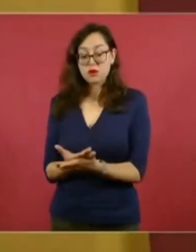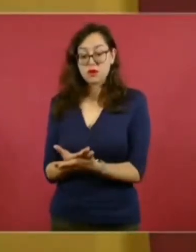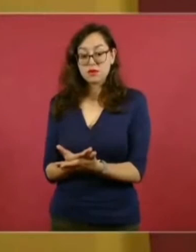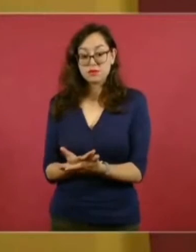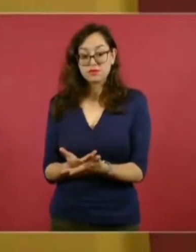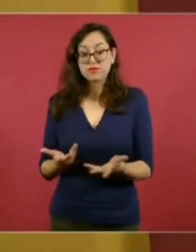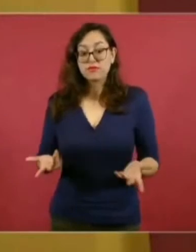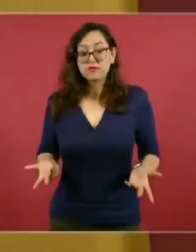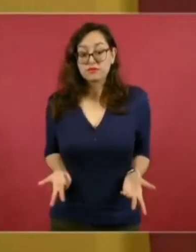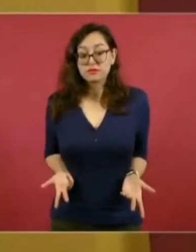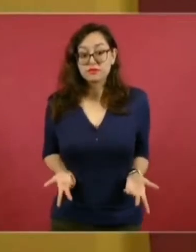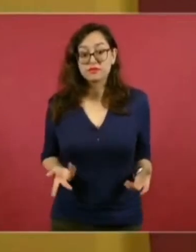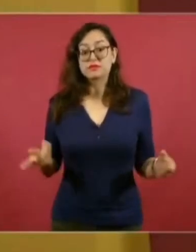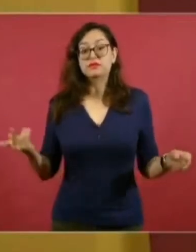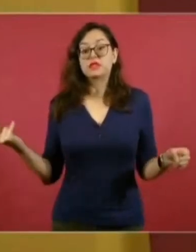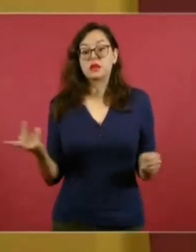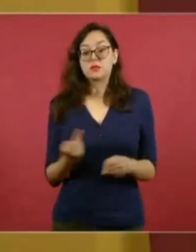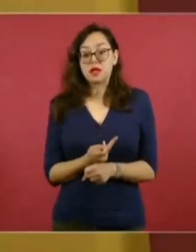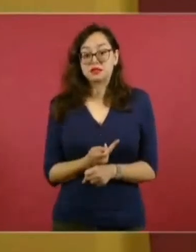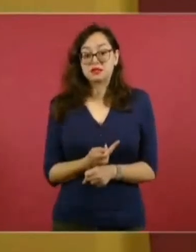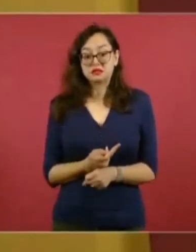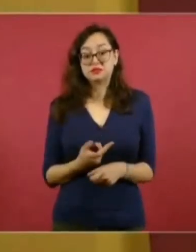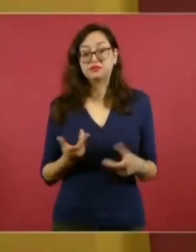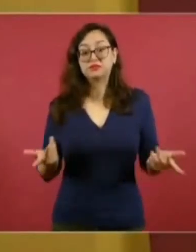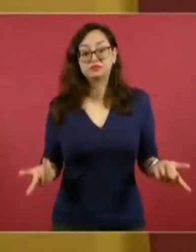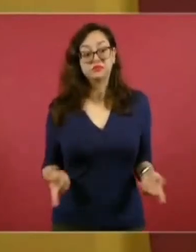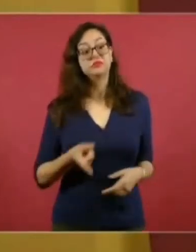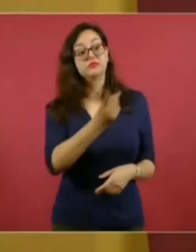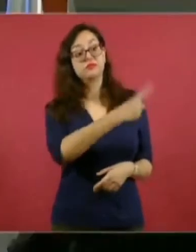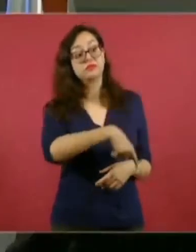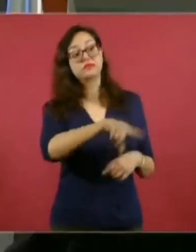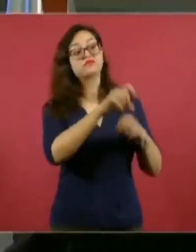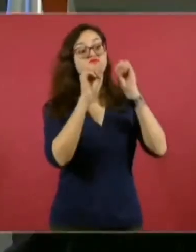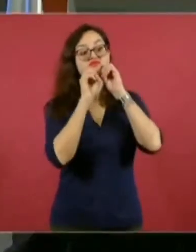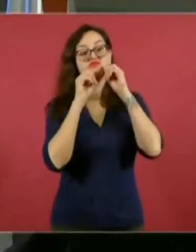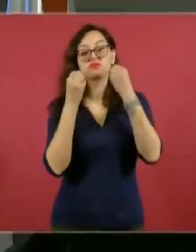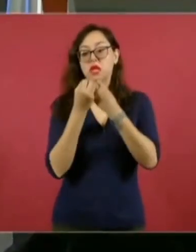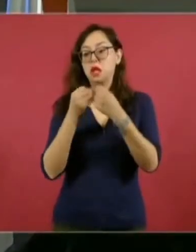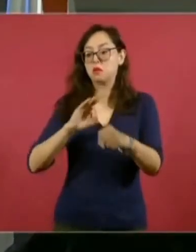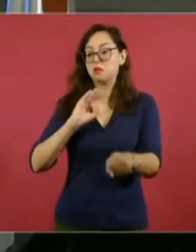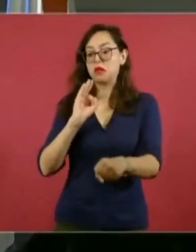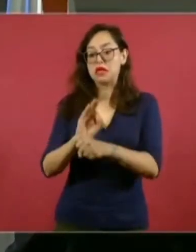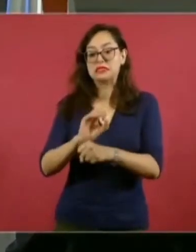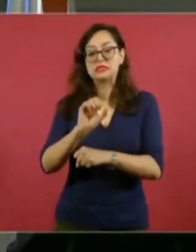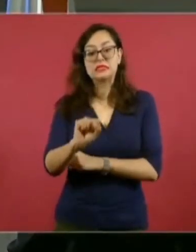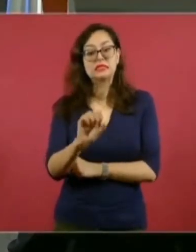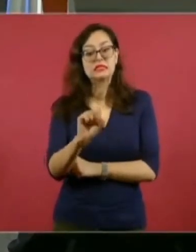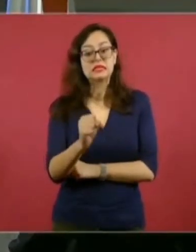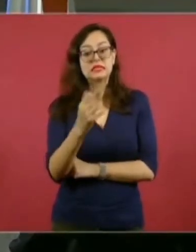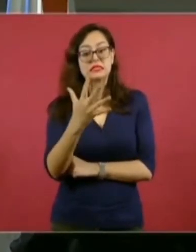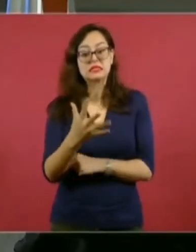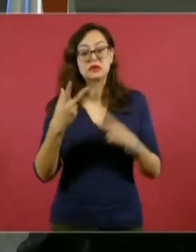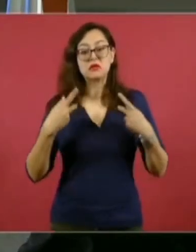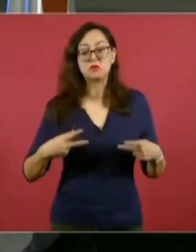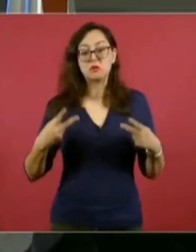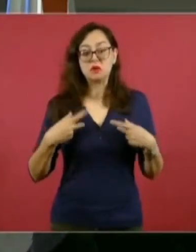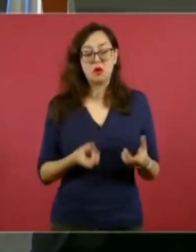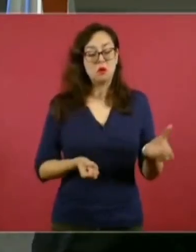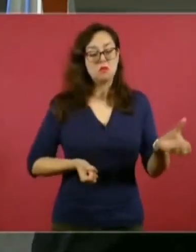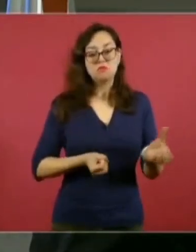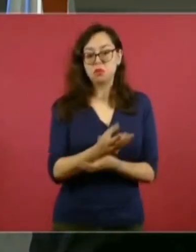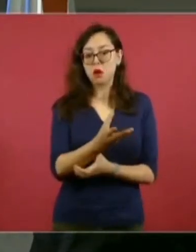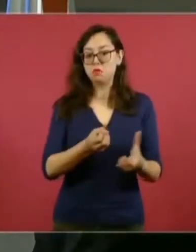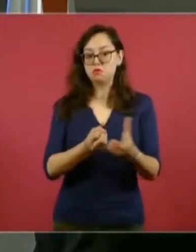Esa sentencia posibilitó la liberación de 65 de ellos, de los que habían detenido